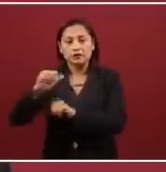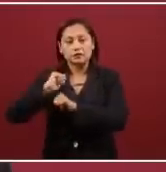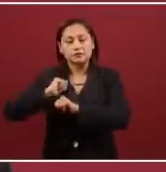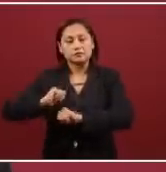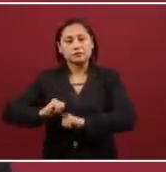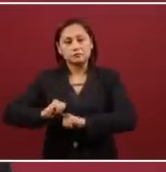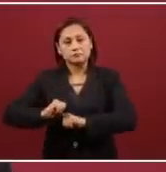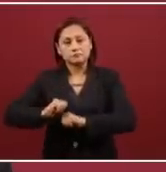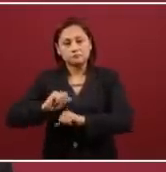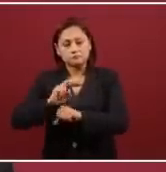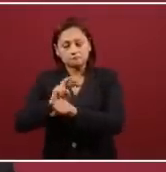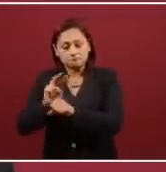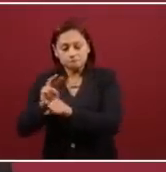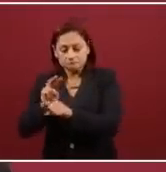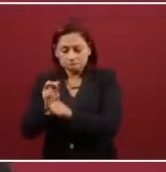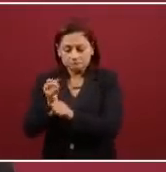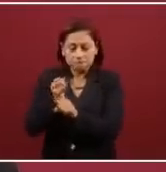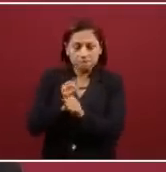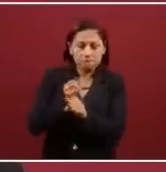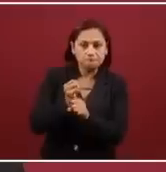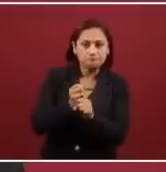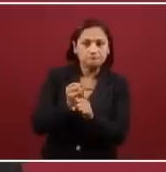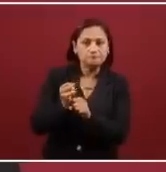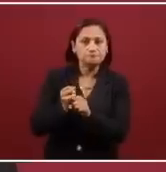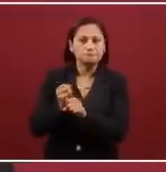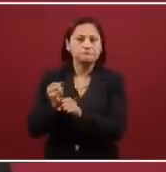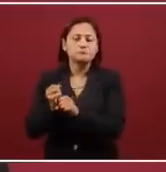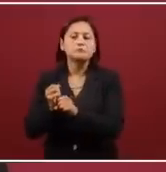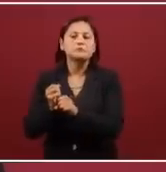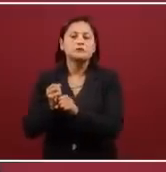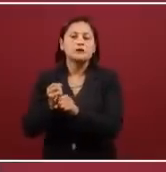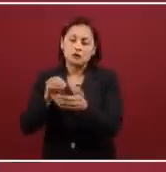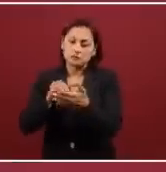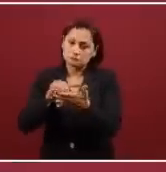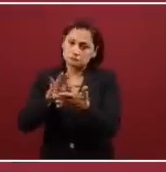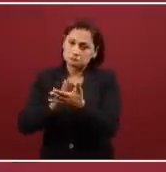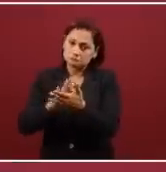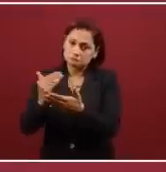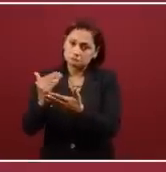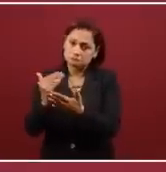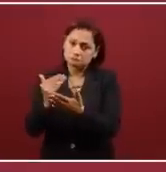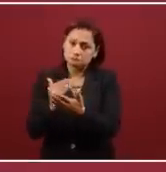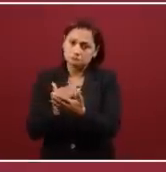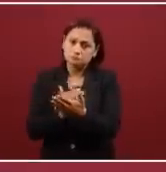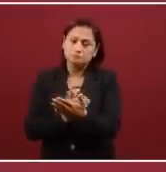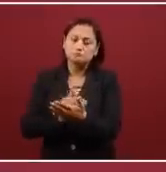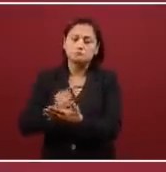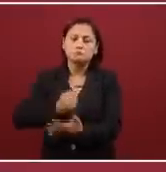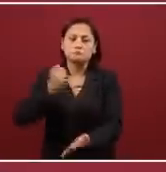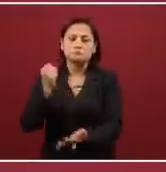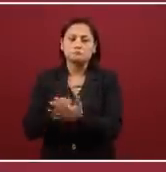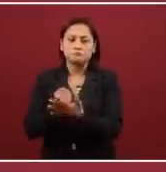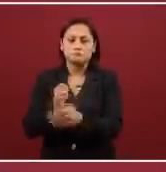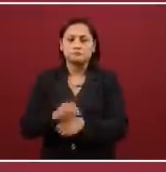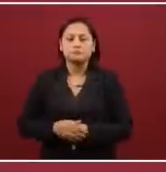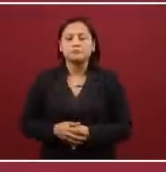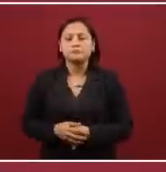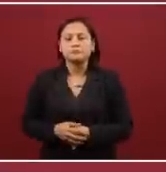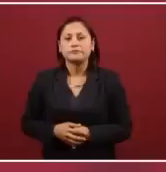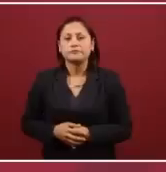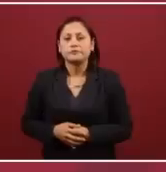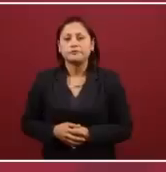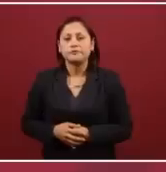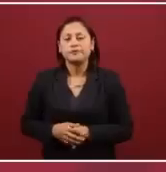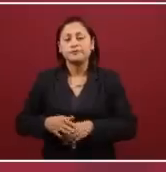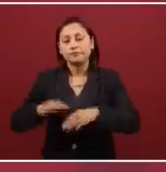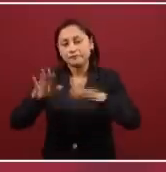resolver en este dictamen. Claro, cuando les dieron el permiso para construir el